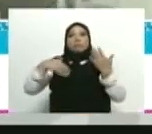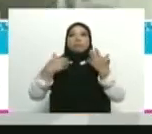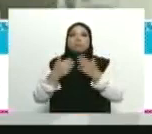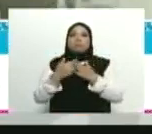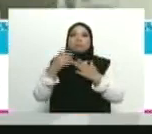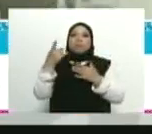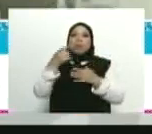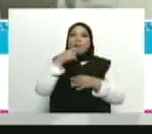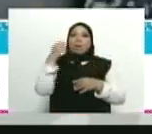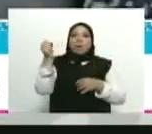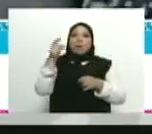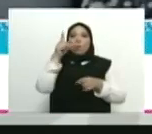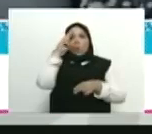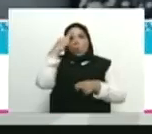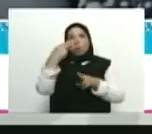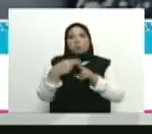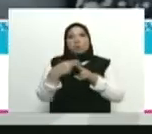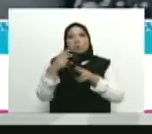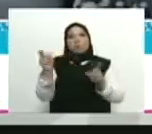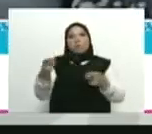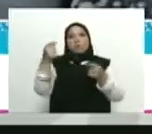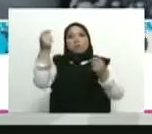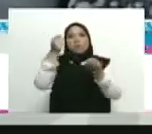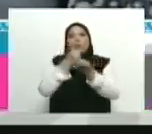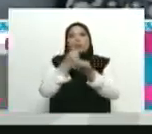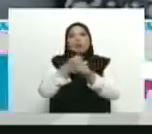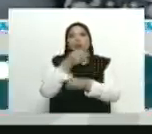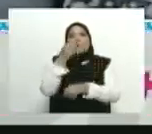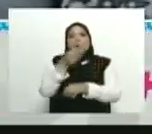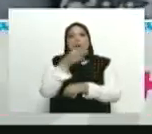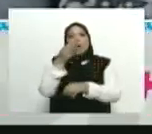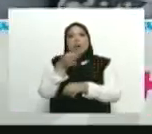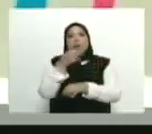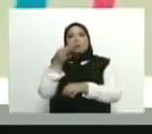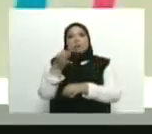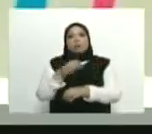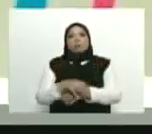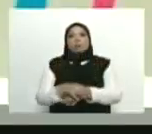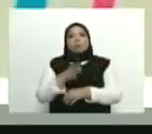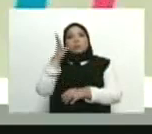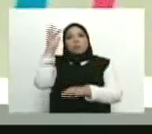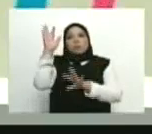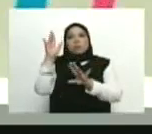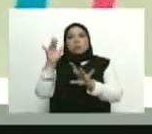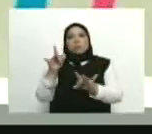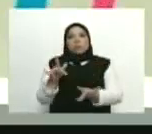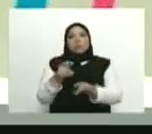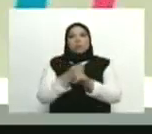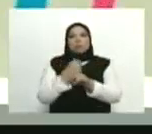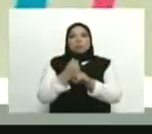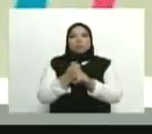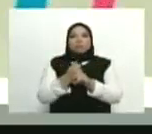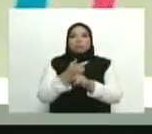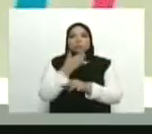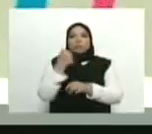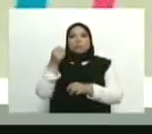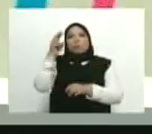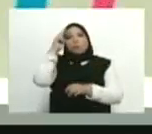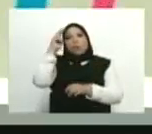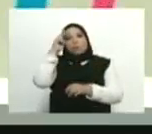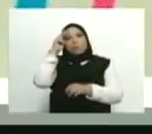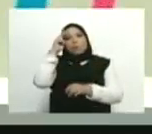Jorge Rodríguez, honor y gloria a tu memoria por siempre. Dios bendiga la memoria